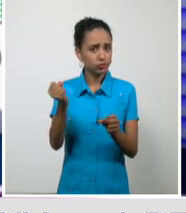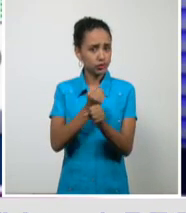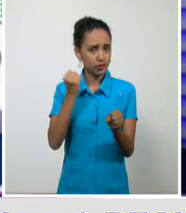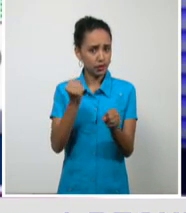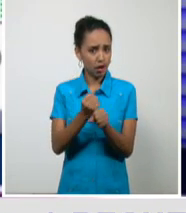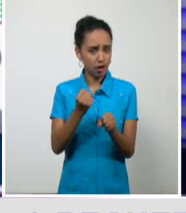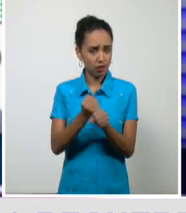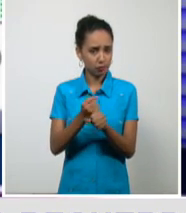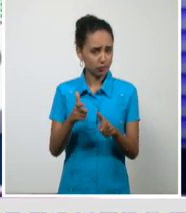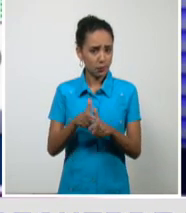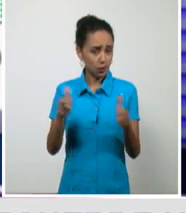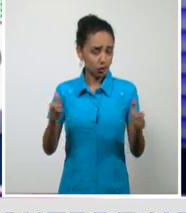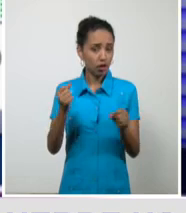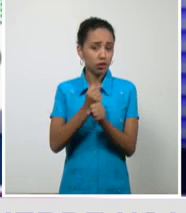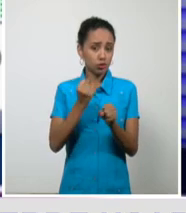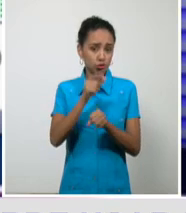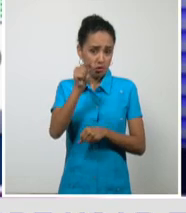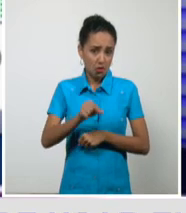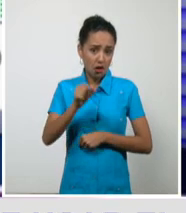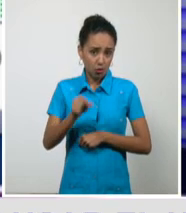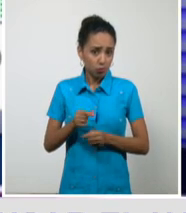los trabajadores desde la casa.